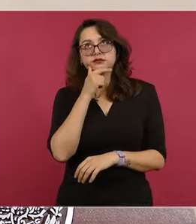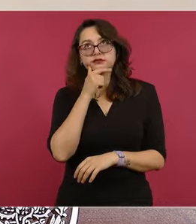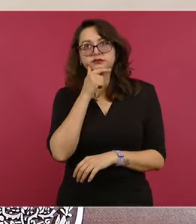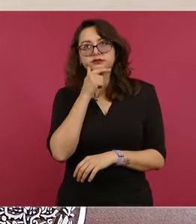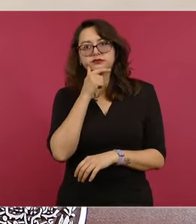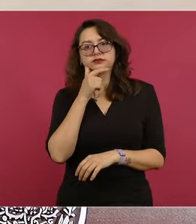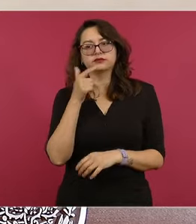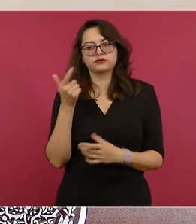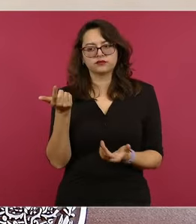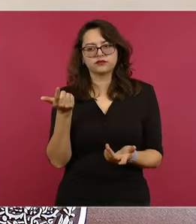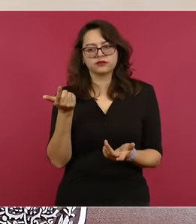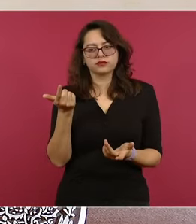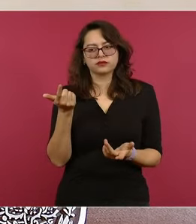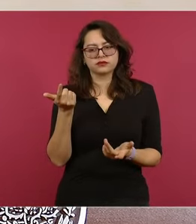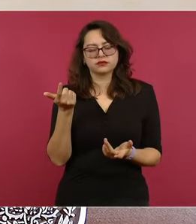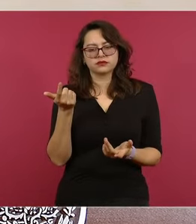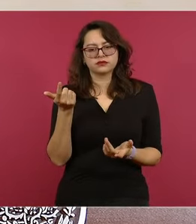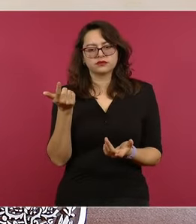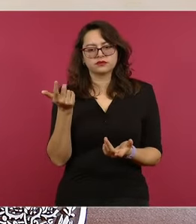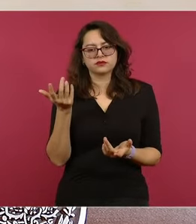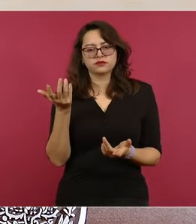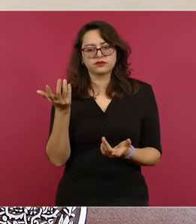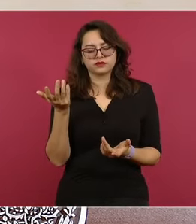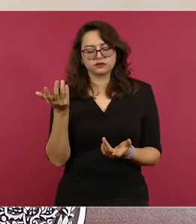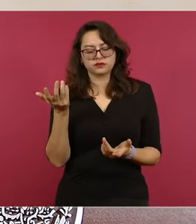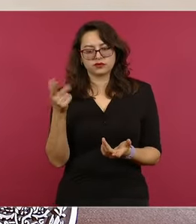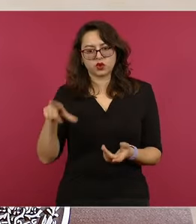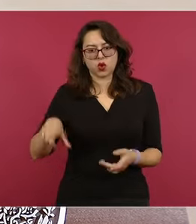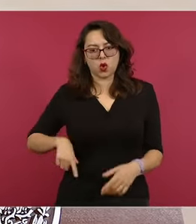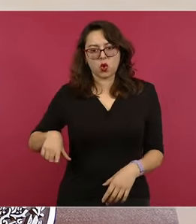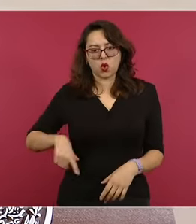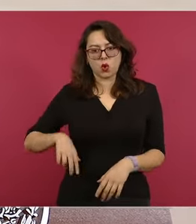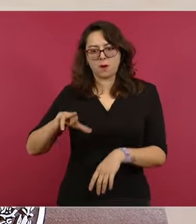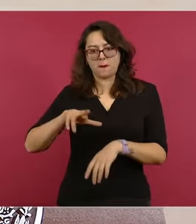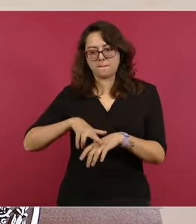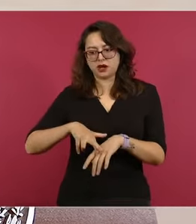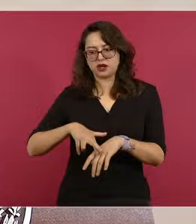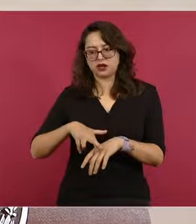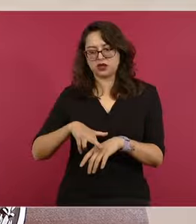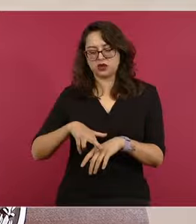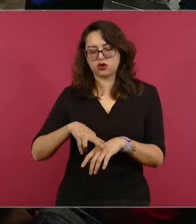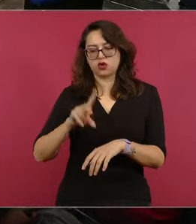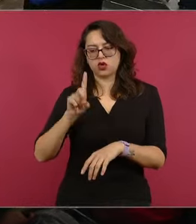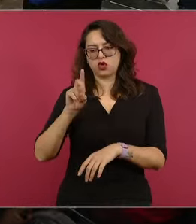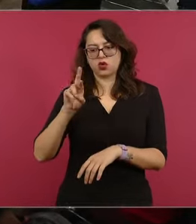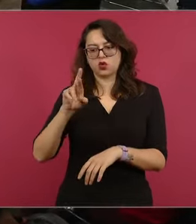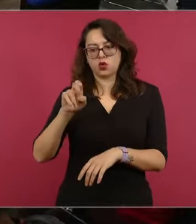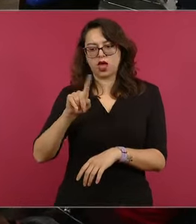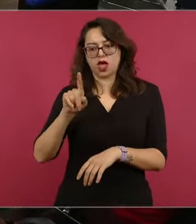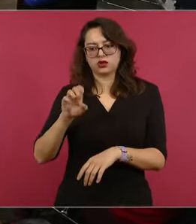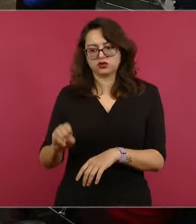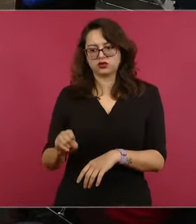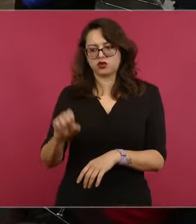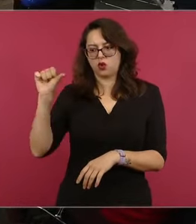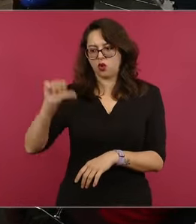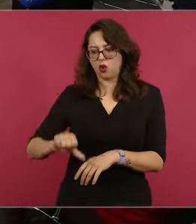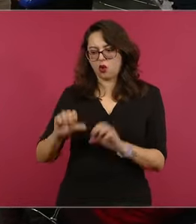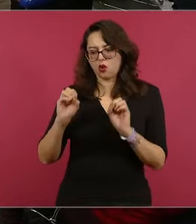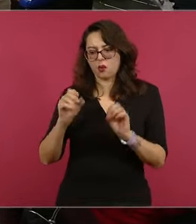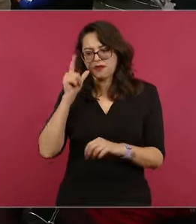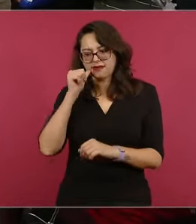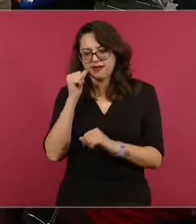tengo un acuerdo con el gobernador de Sonora, con Alfonso Durazo. A ver si le